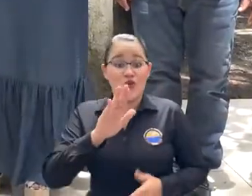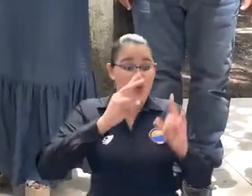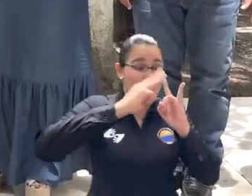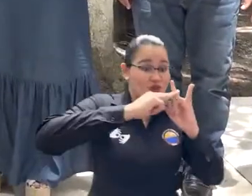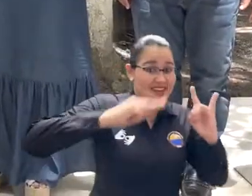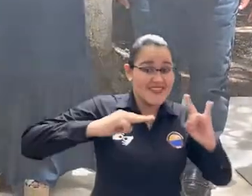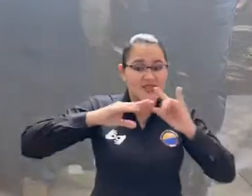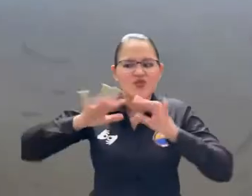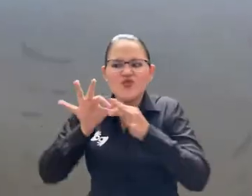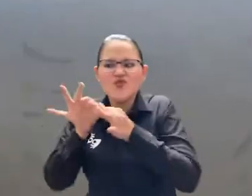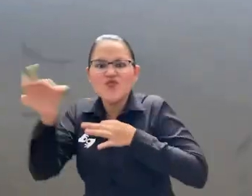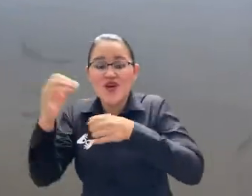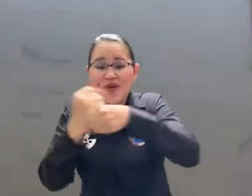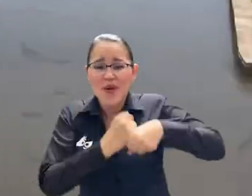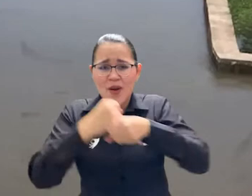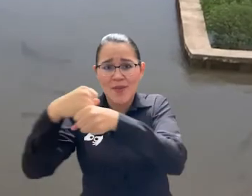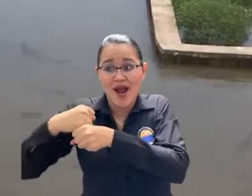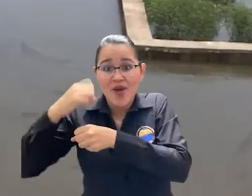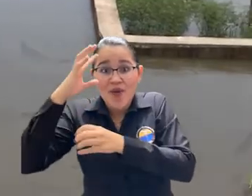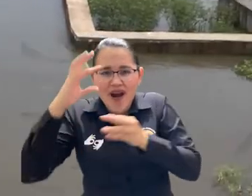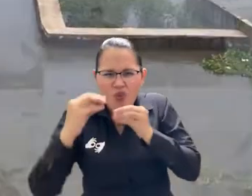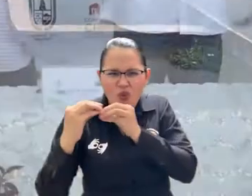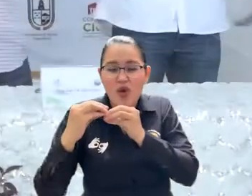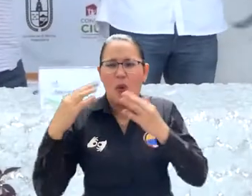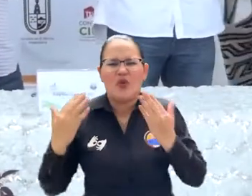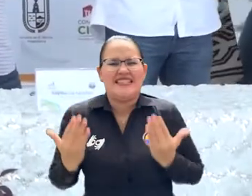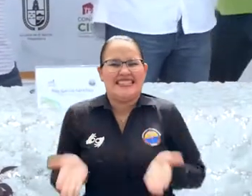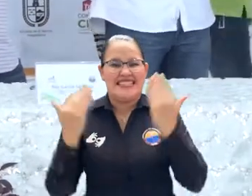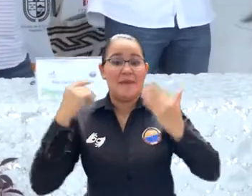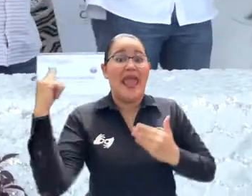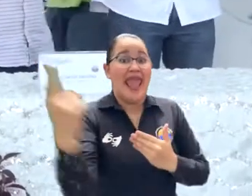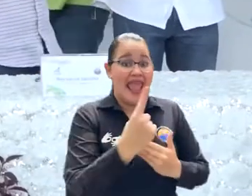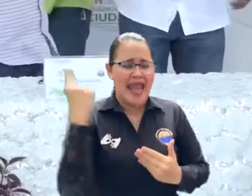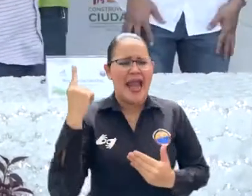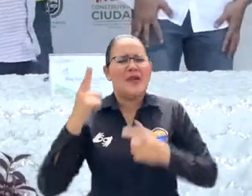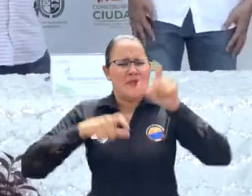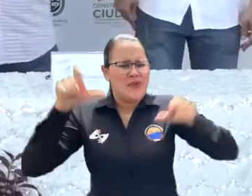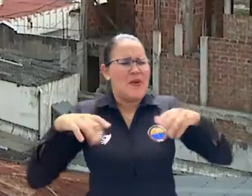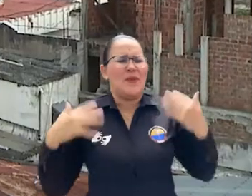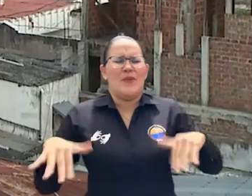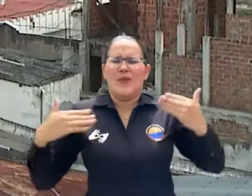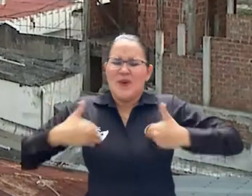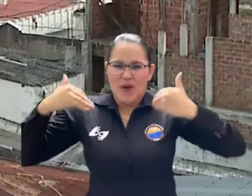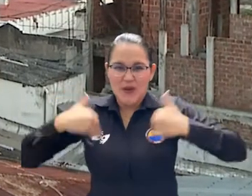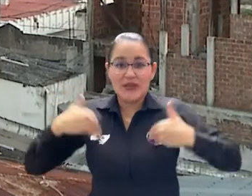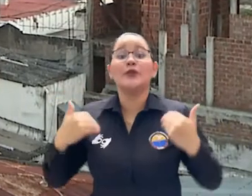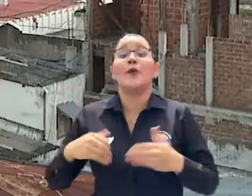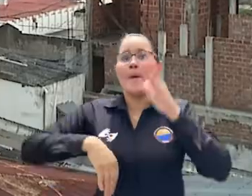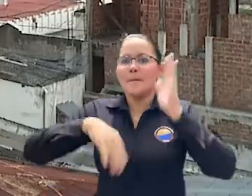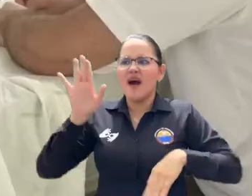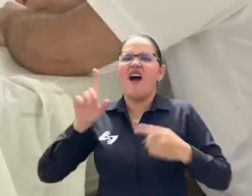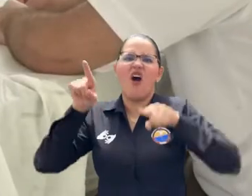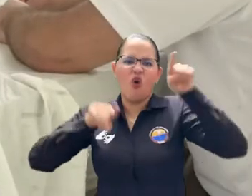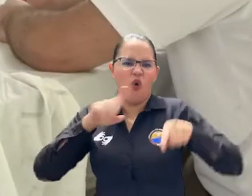La alianza entre Unimagdalena y el municipio del Banco ha sido aplaudida entre la comunidad de la zona y dirigentes de municipios